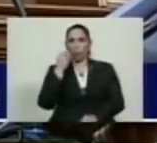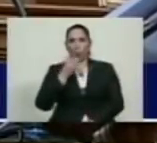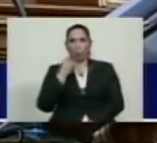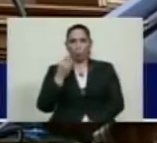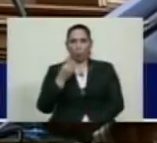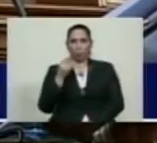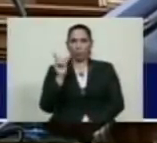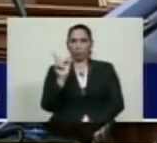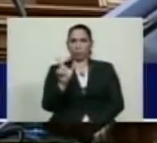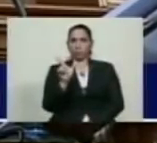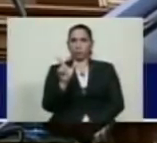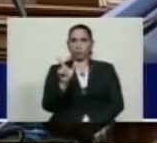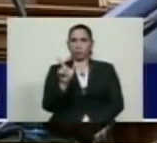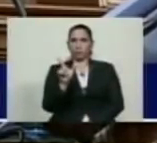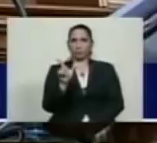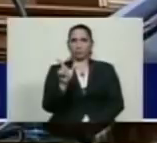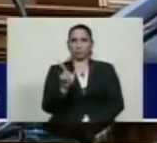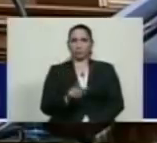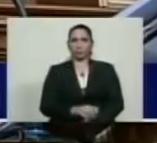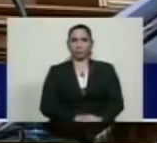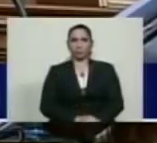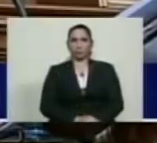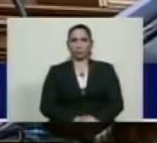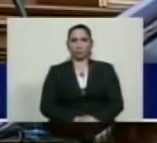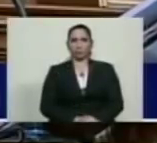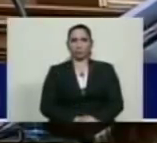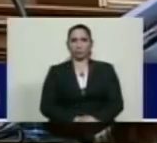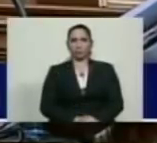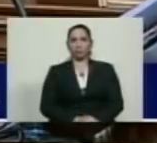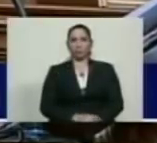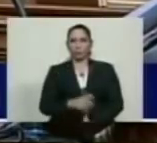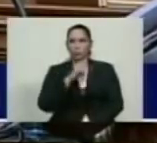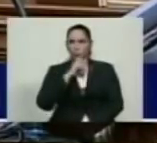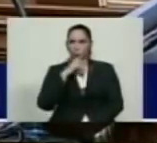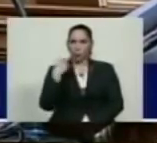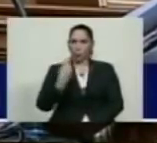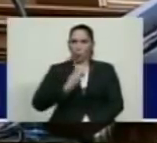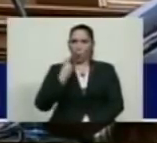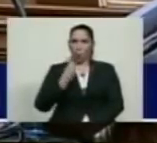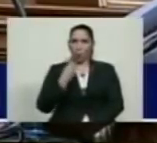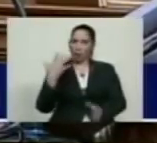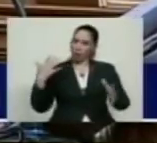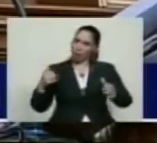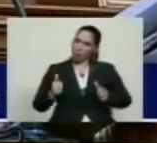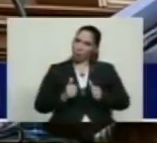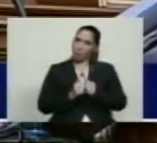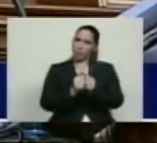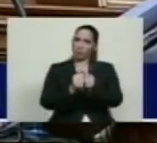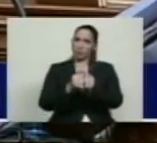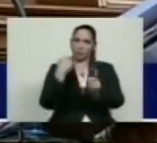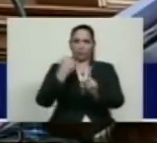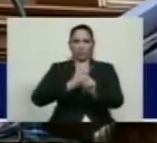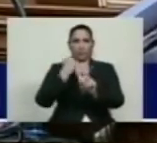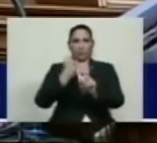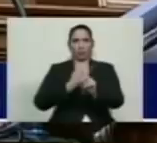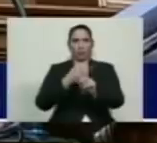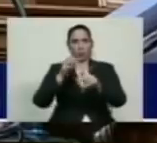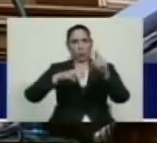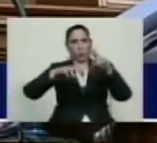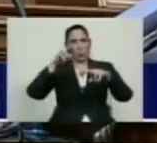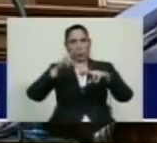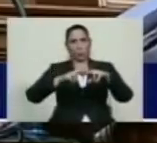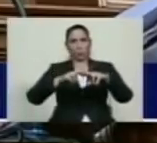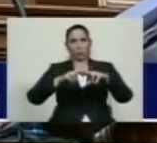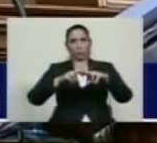Partido Socialista Unido de Venezuela, generación de oro, quienes le acompañaron en esta batalla por construir